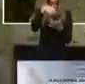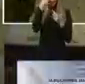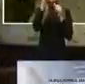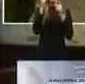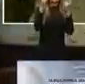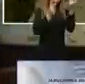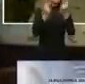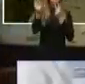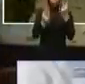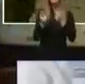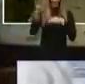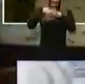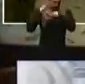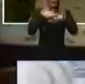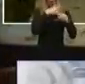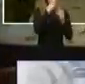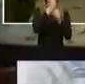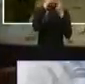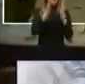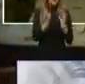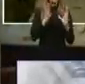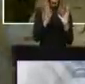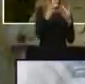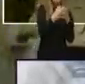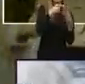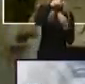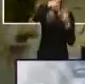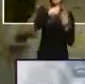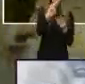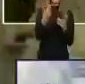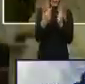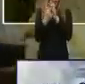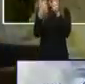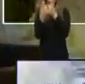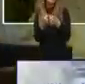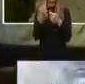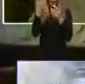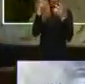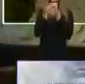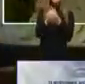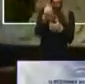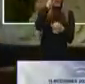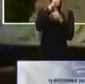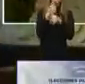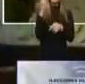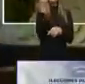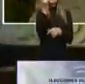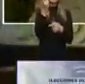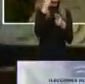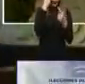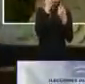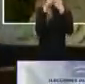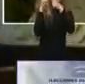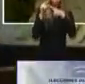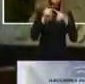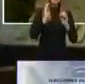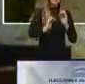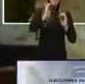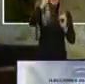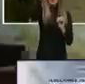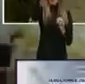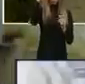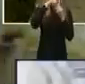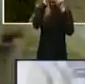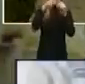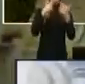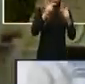más guatemaltecos en familia, en pareja, con amigos, se ven de todas las edades también en este punto. Y